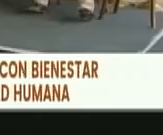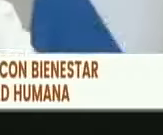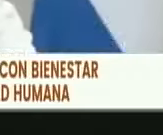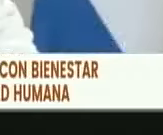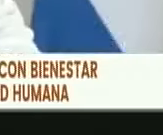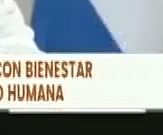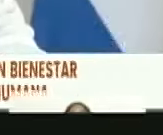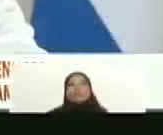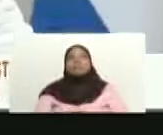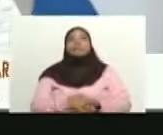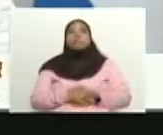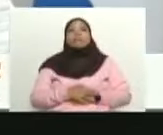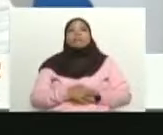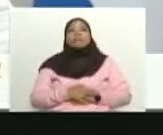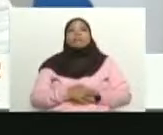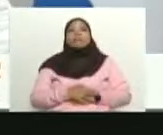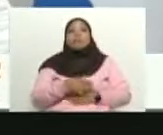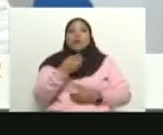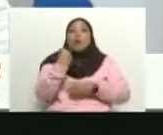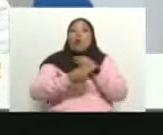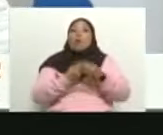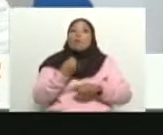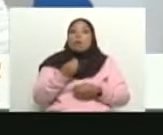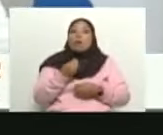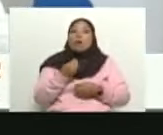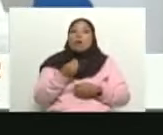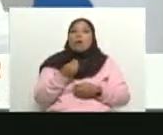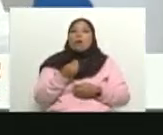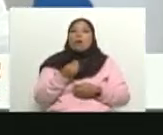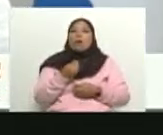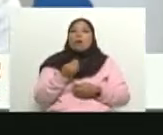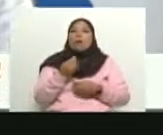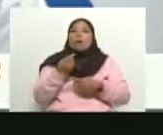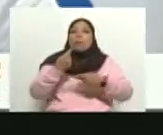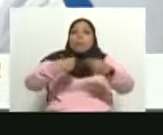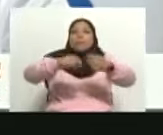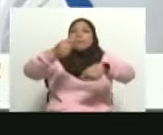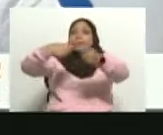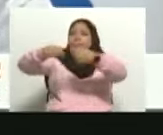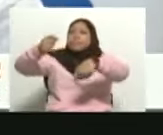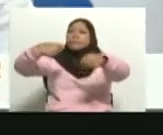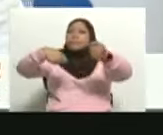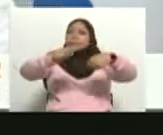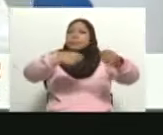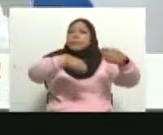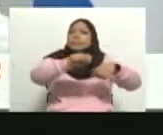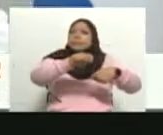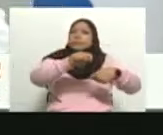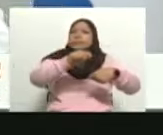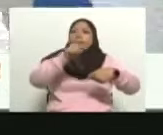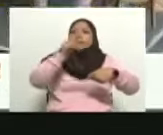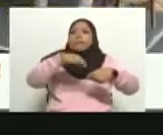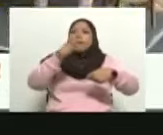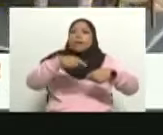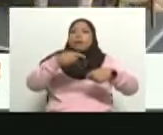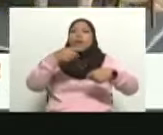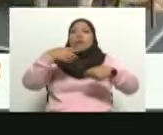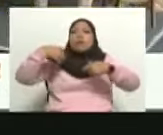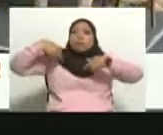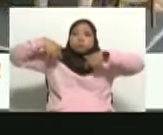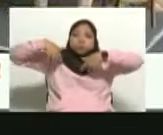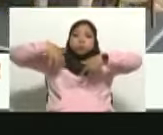discutido y hemos desnudado cómo la mercantilización de este fenómeno de la